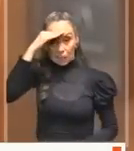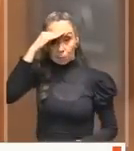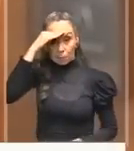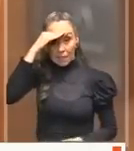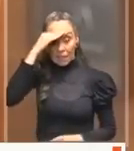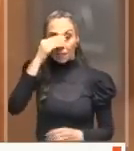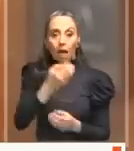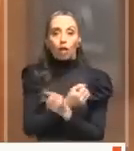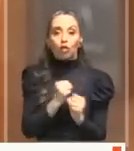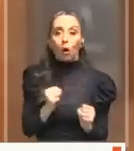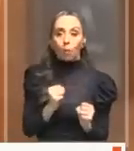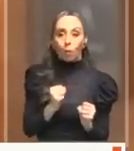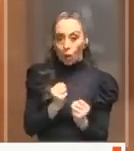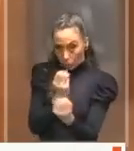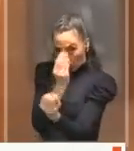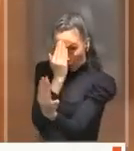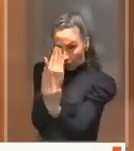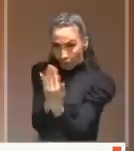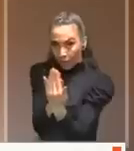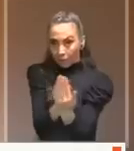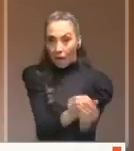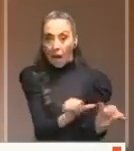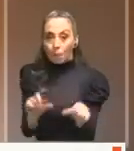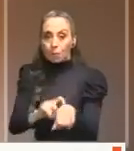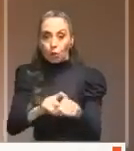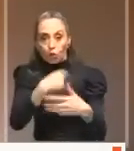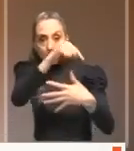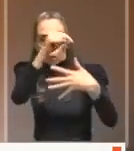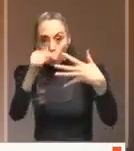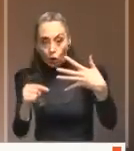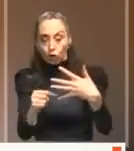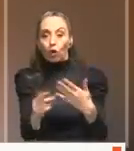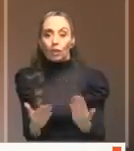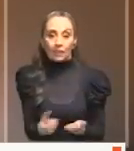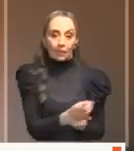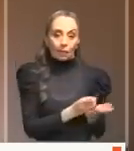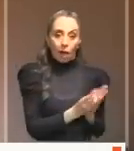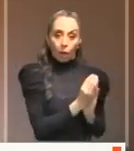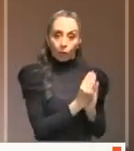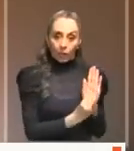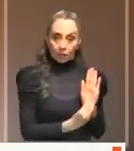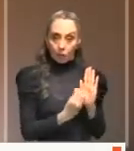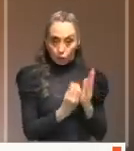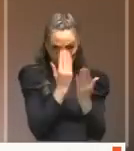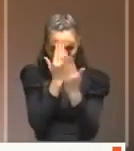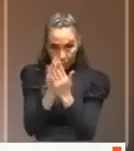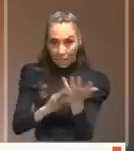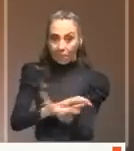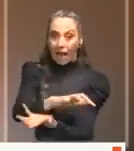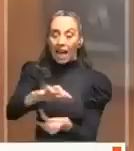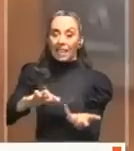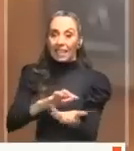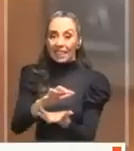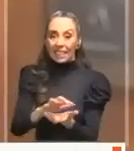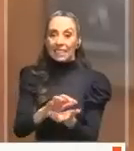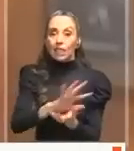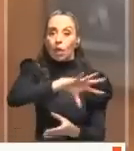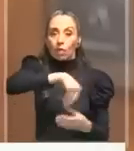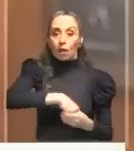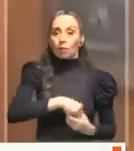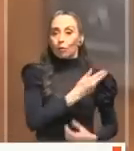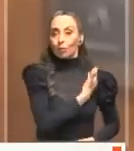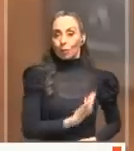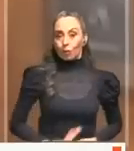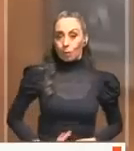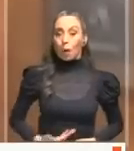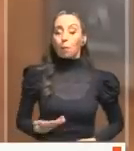la capacidad para poder enfrentarlo de manera simultánea. Se requiere de diseños para poder enfrentar crisis, ¿no?, gubernamentales, y por